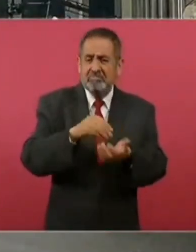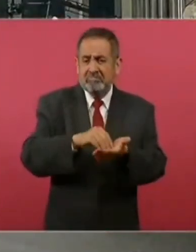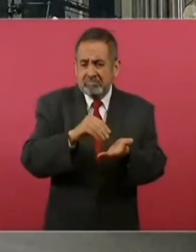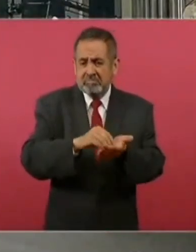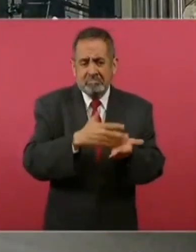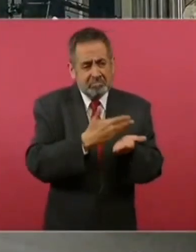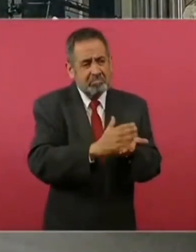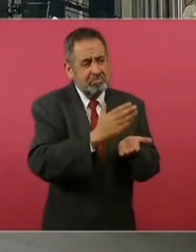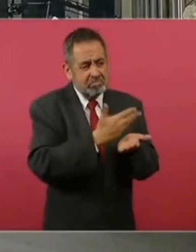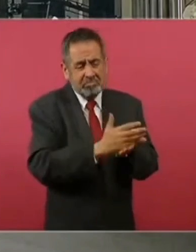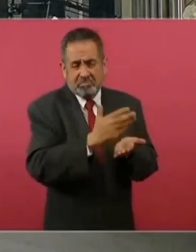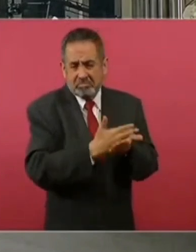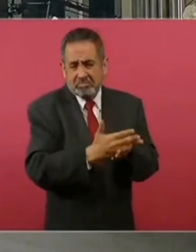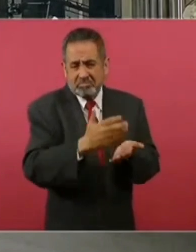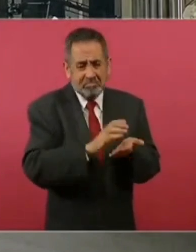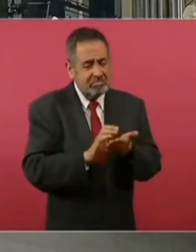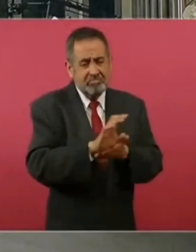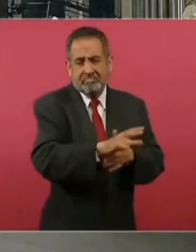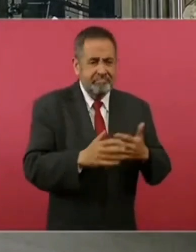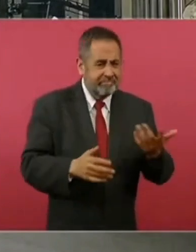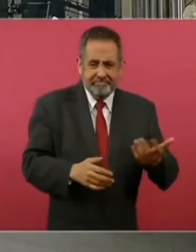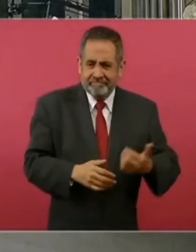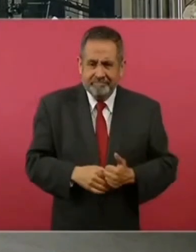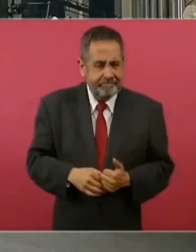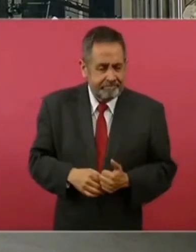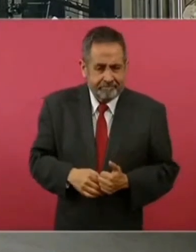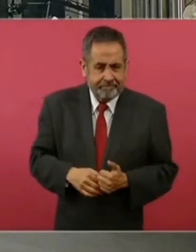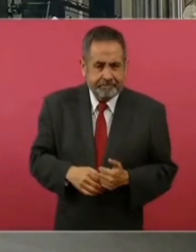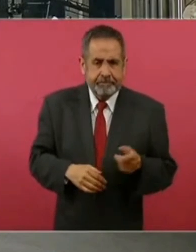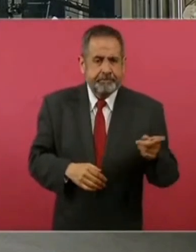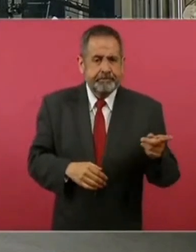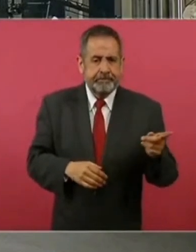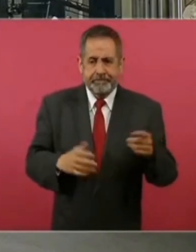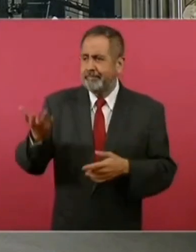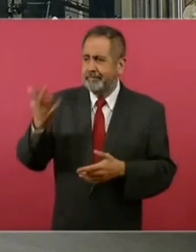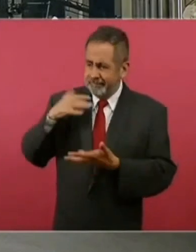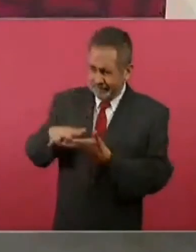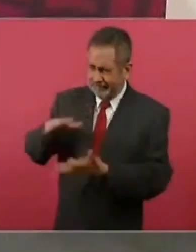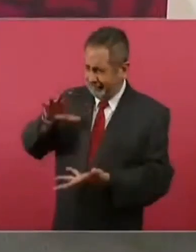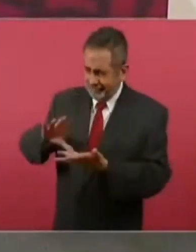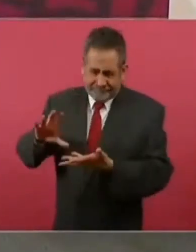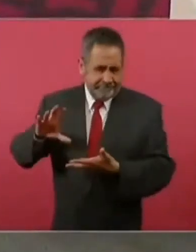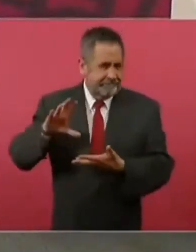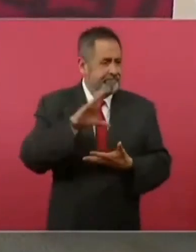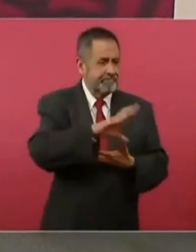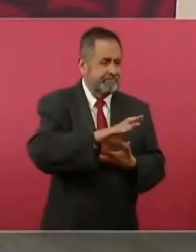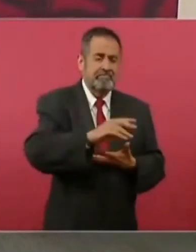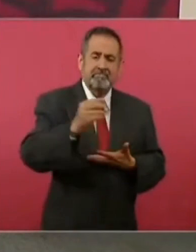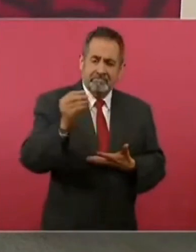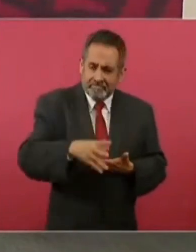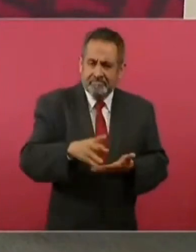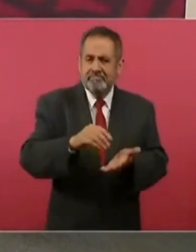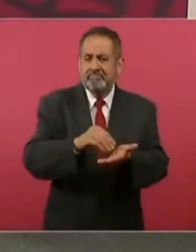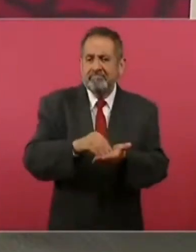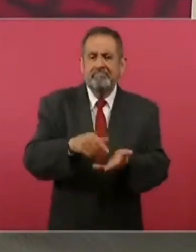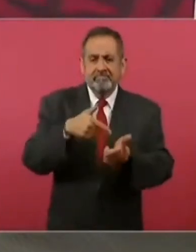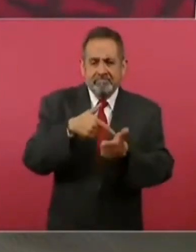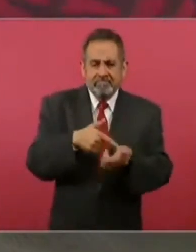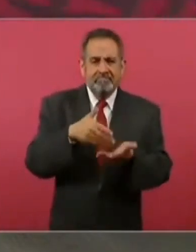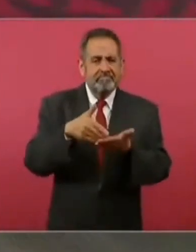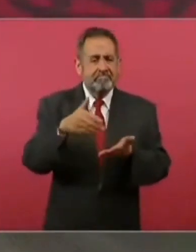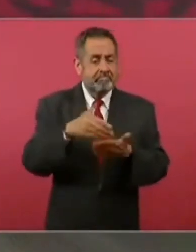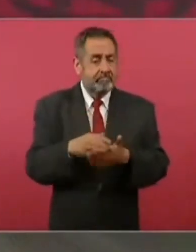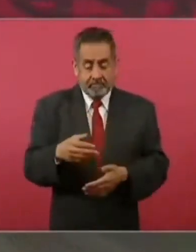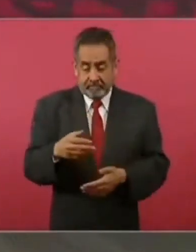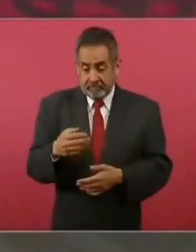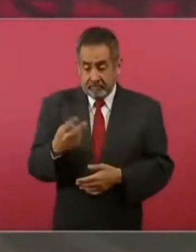adelante, con todo lo que ya se pagó. 2 billones,